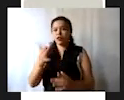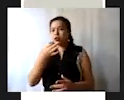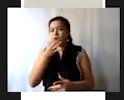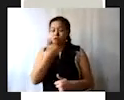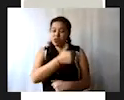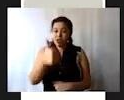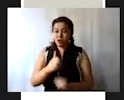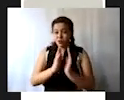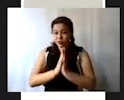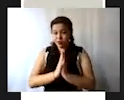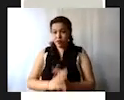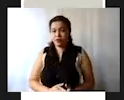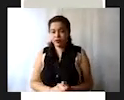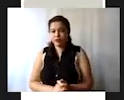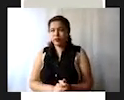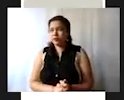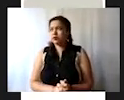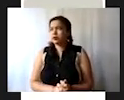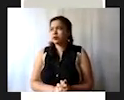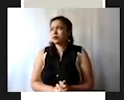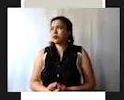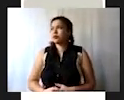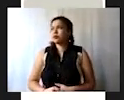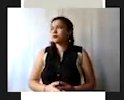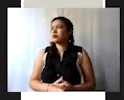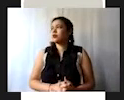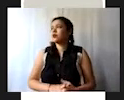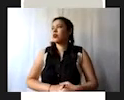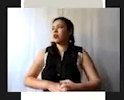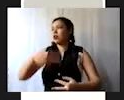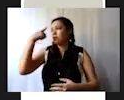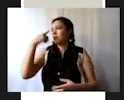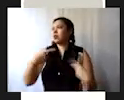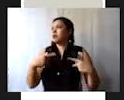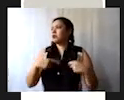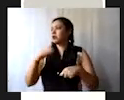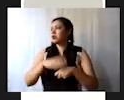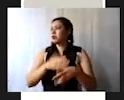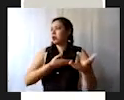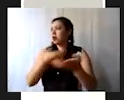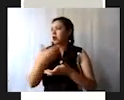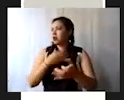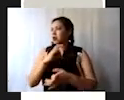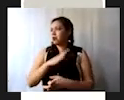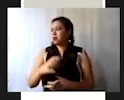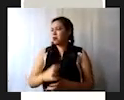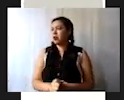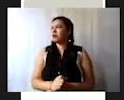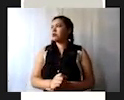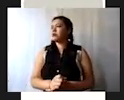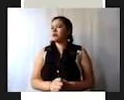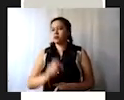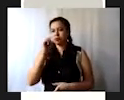quien para que le demos a más personas la posibilidad de compartir. Y pues bueno, también si nos pueden